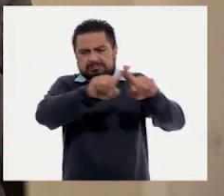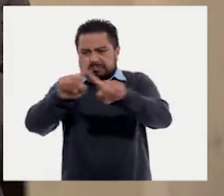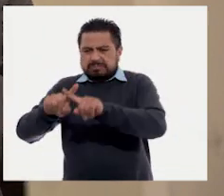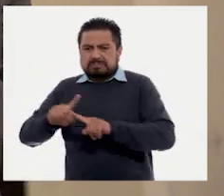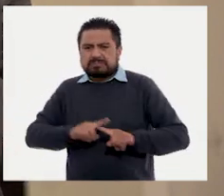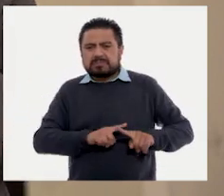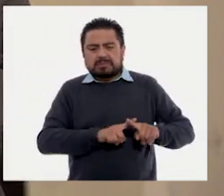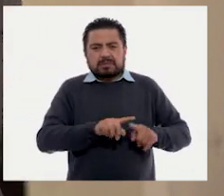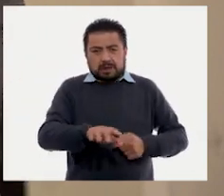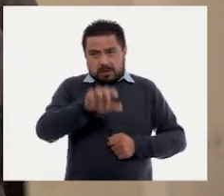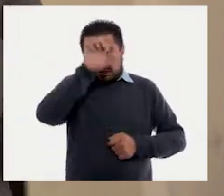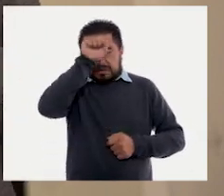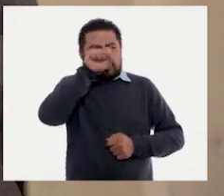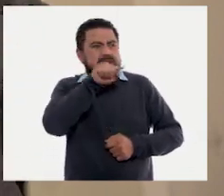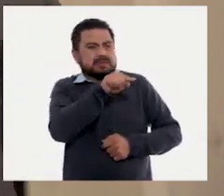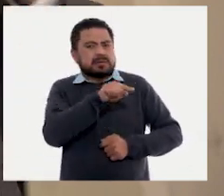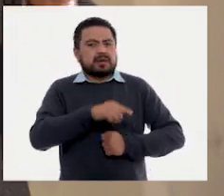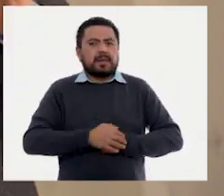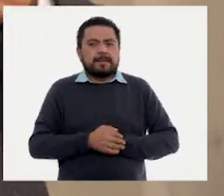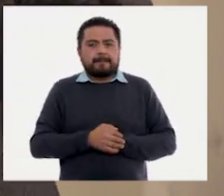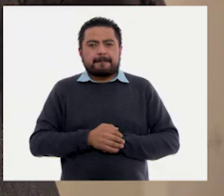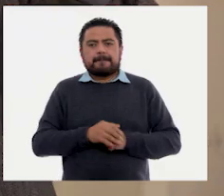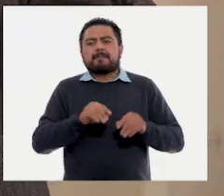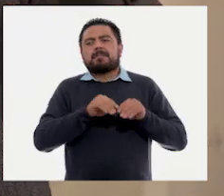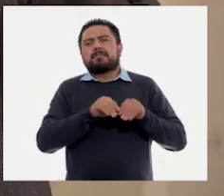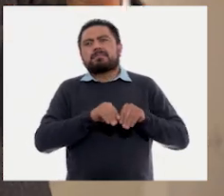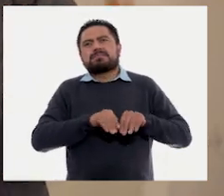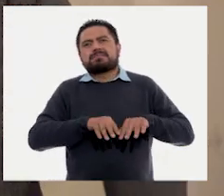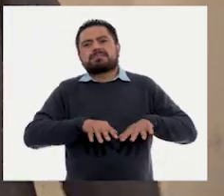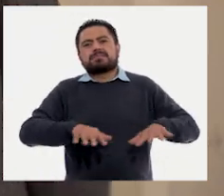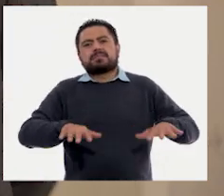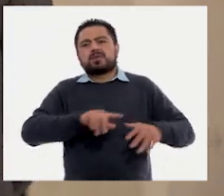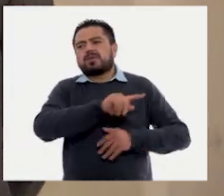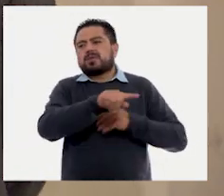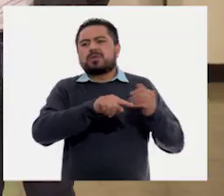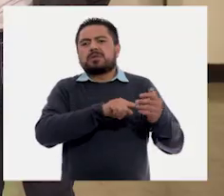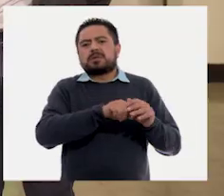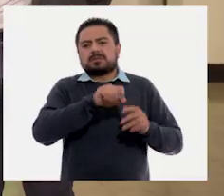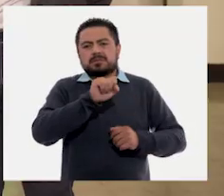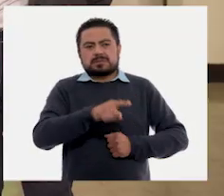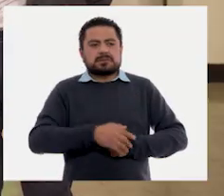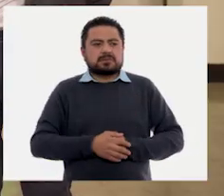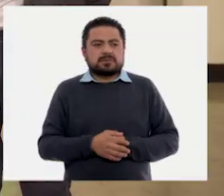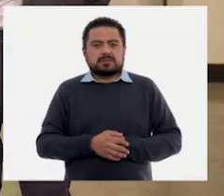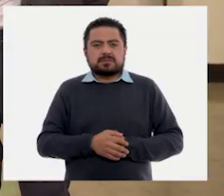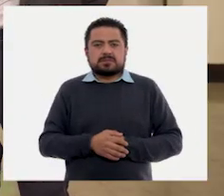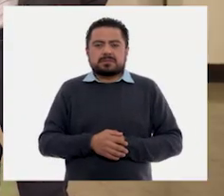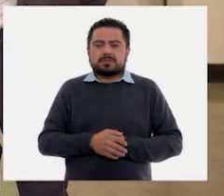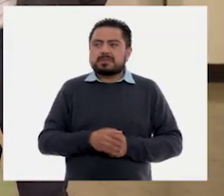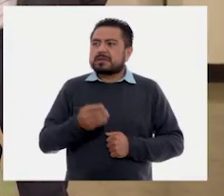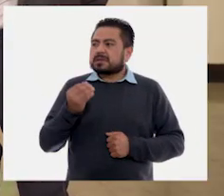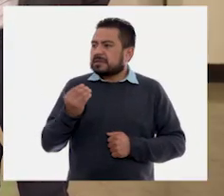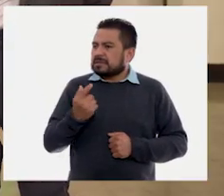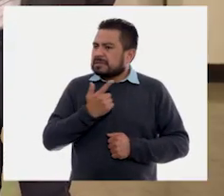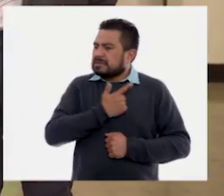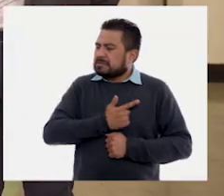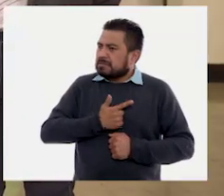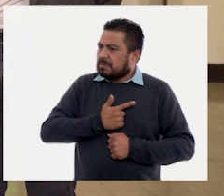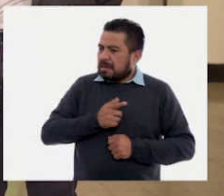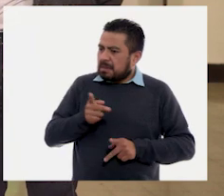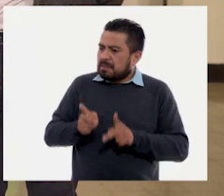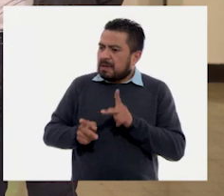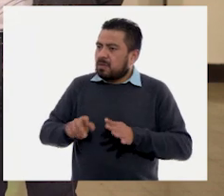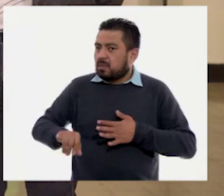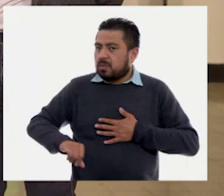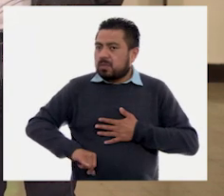dimensiones con que se esparcen en el espacio, ¿no? Hernando, ha sido una plática